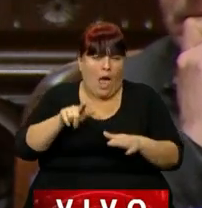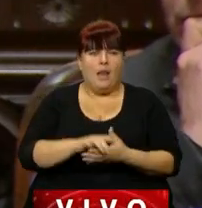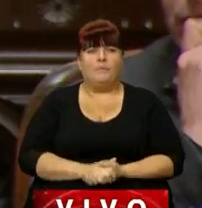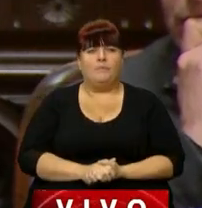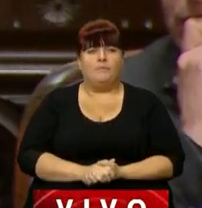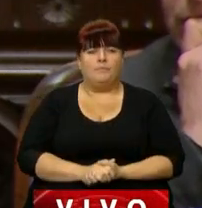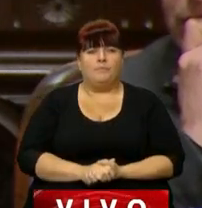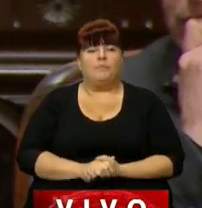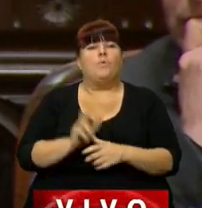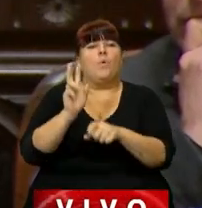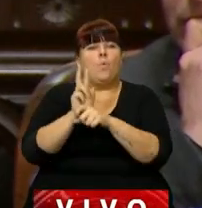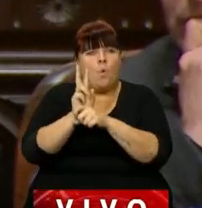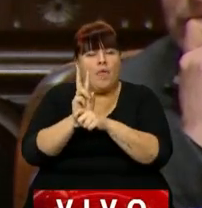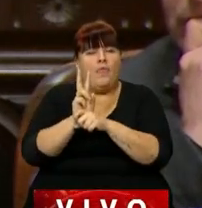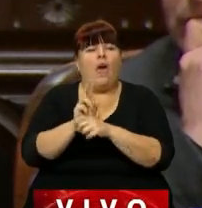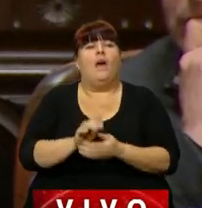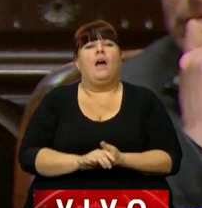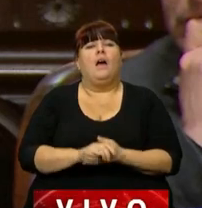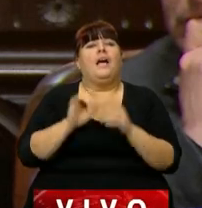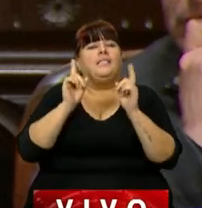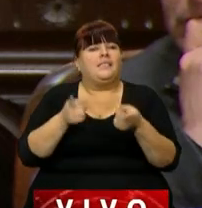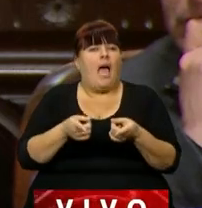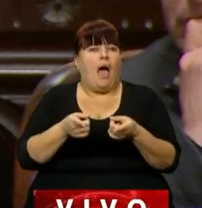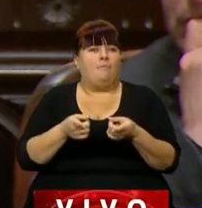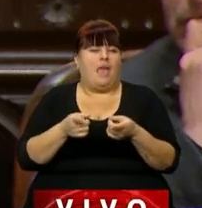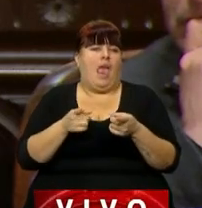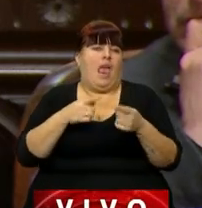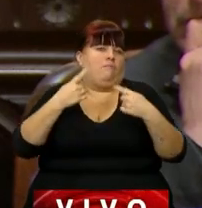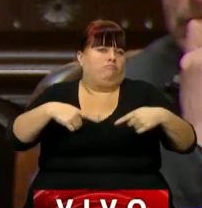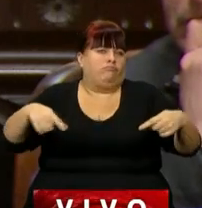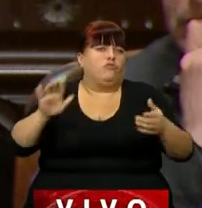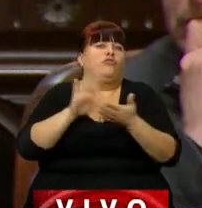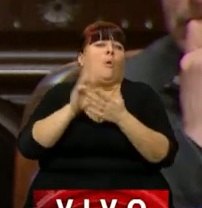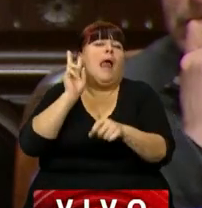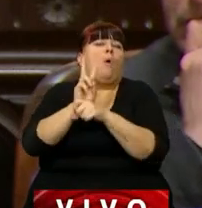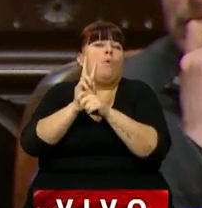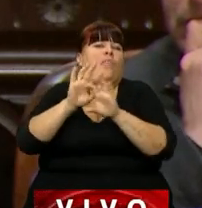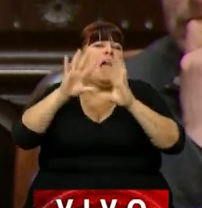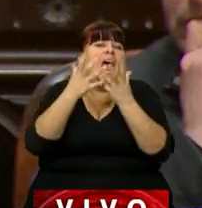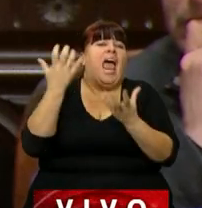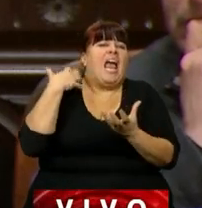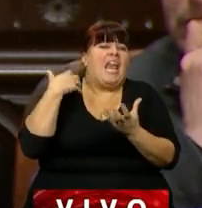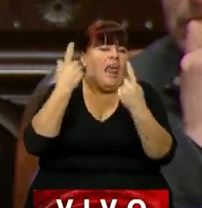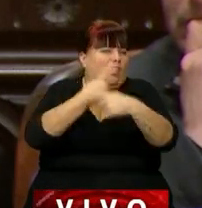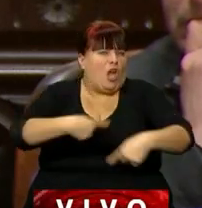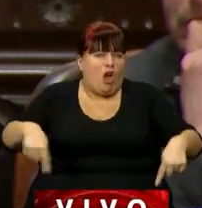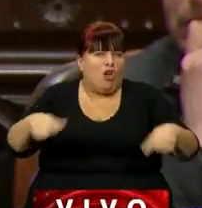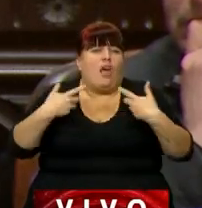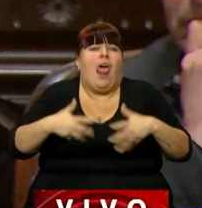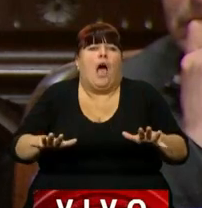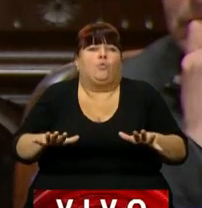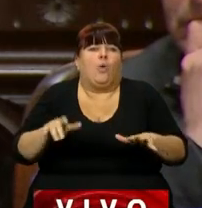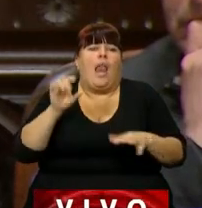natural, preservación, cuidado y también acciones que puedan llevar al cuidado en general de todos los recursos